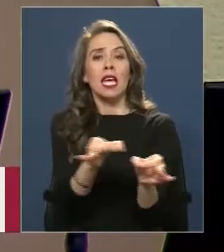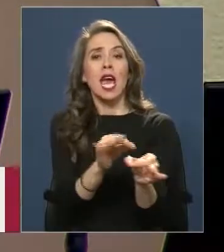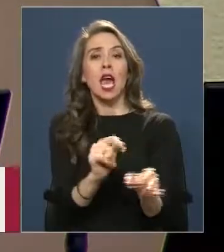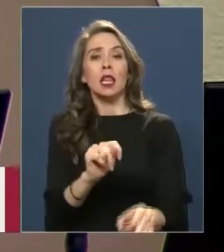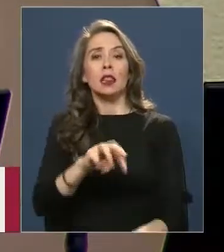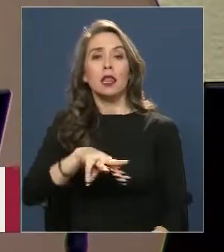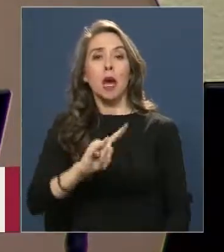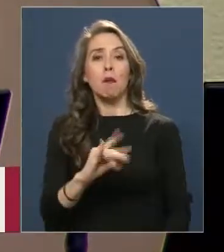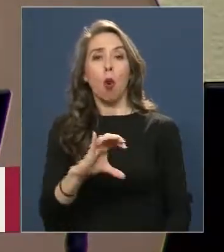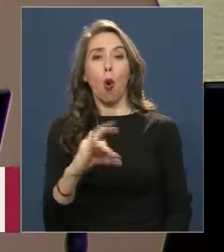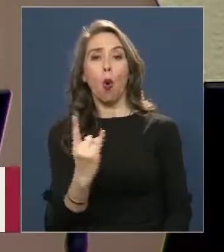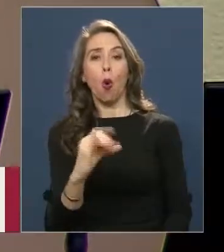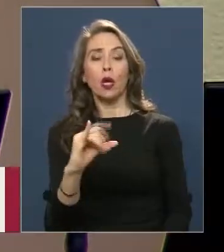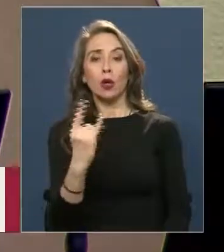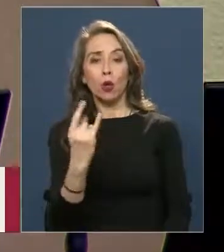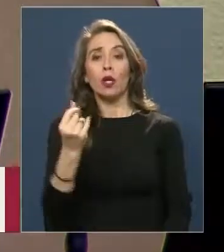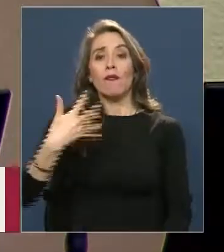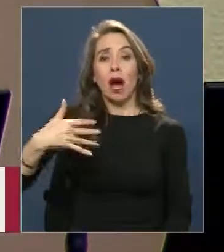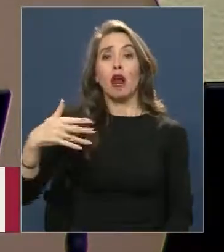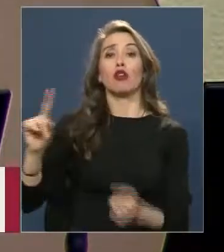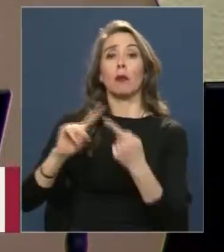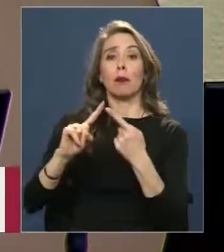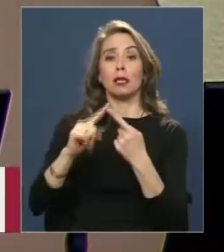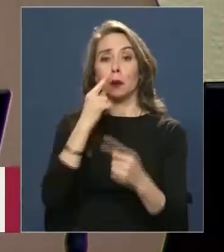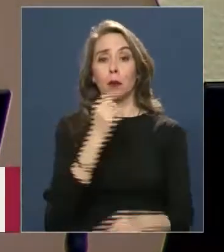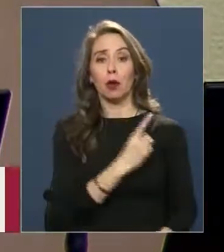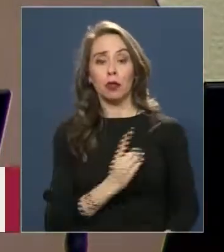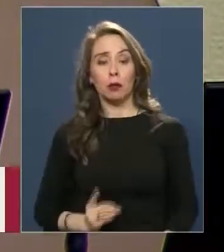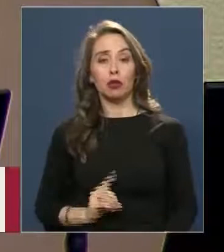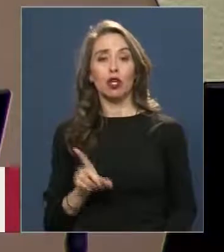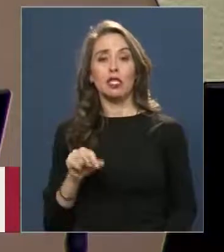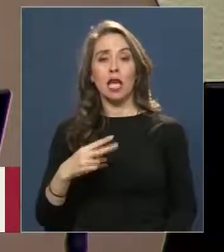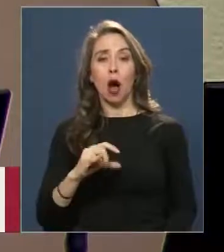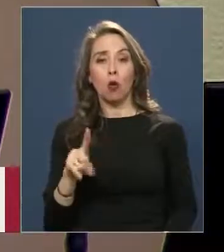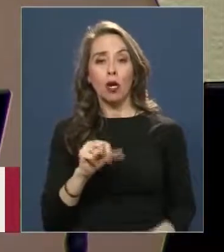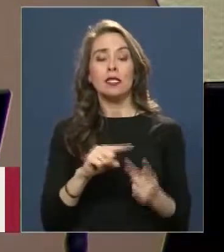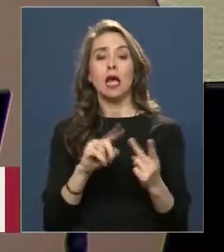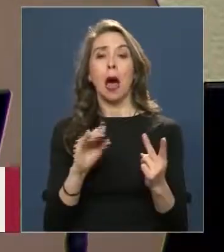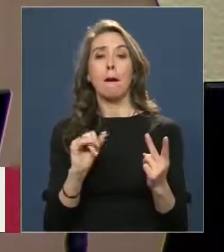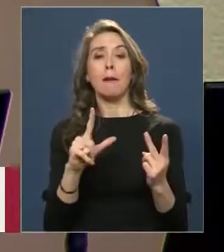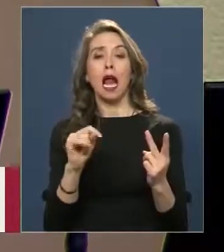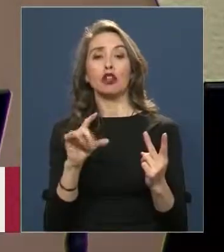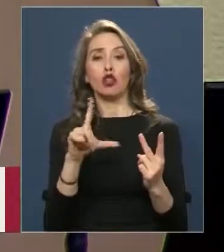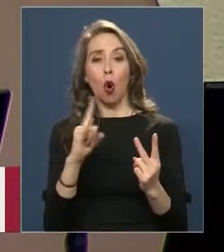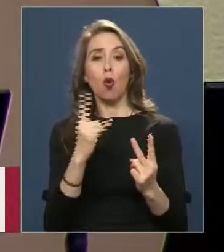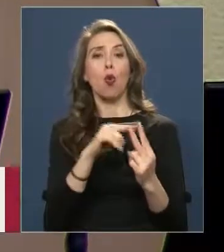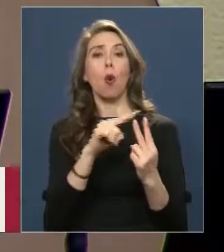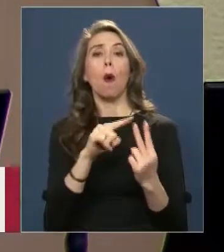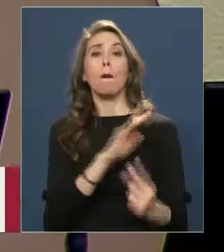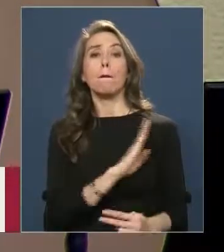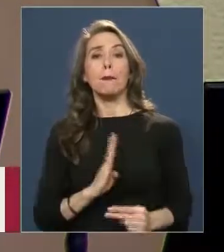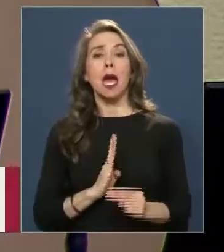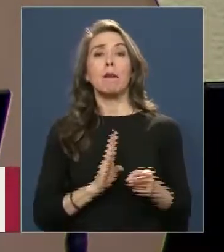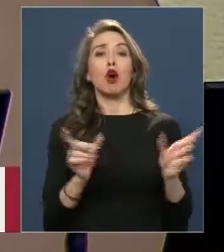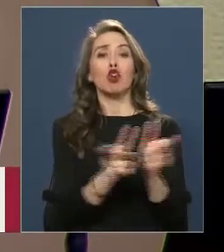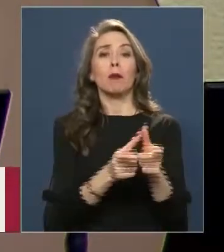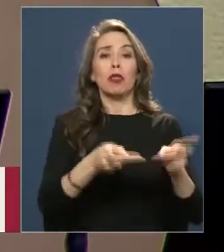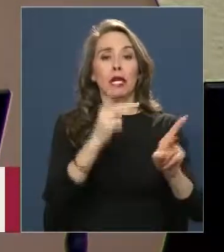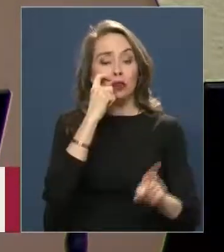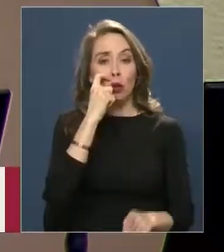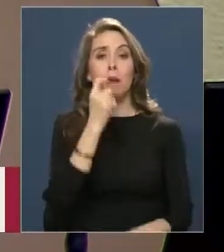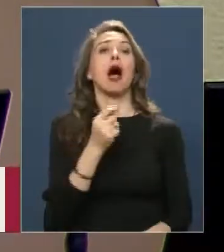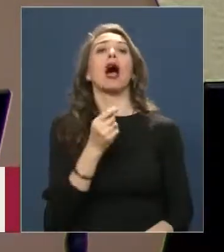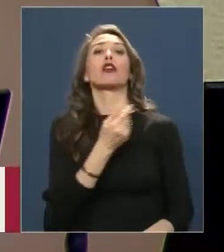donde participaron, valoro la participación del diputado Sangüesa y Nino Valtolu, miembros de la Comisión de Derechos Humanos, distintos parlamentarios,